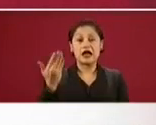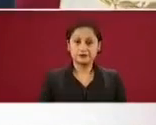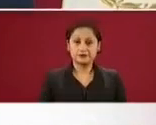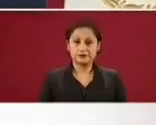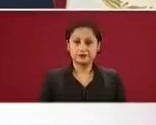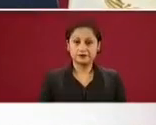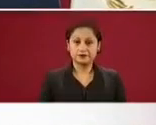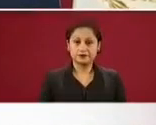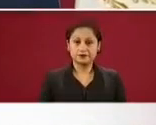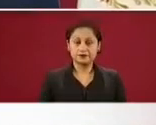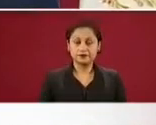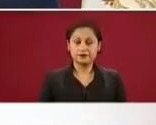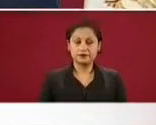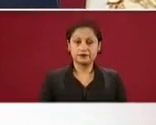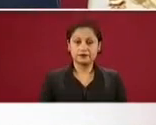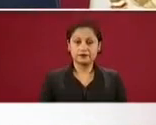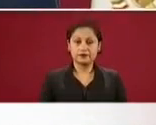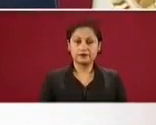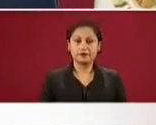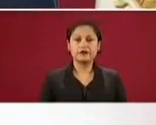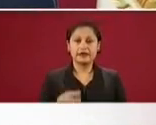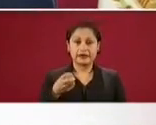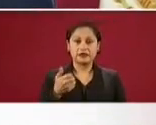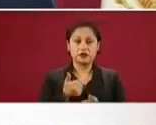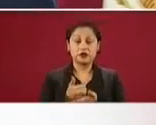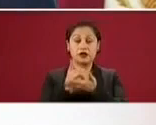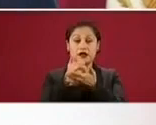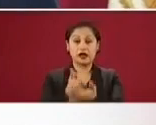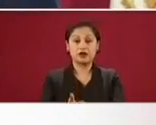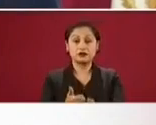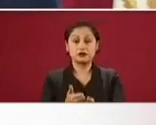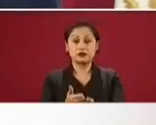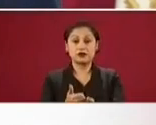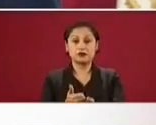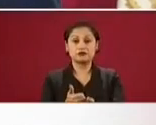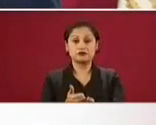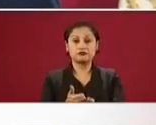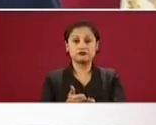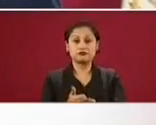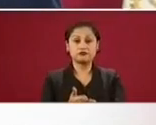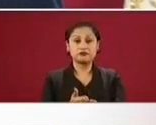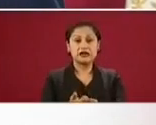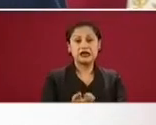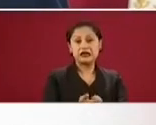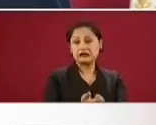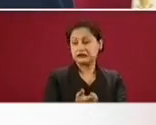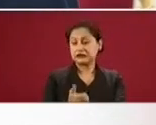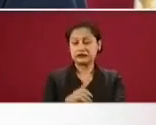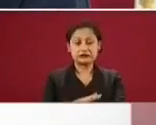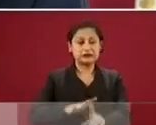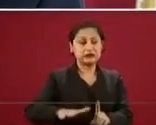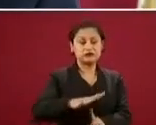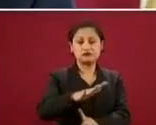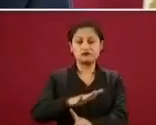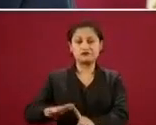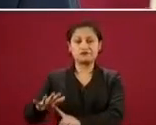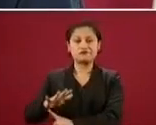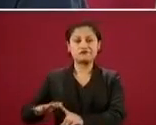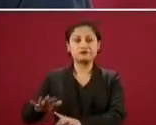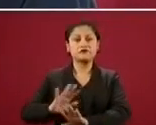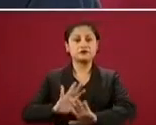Federal, garantizando la tranquilidad en las distintas regiones del país. Desde